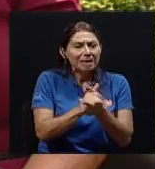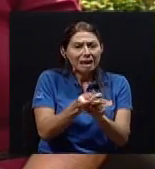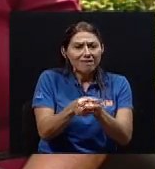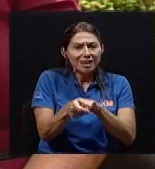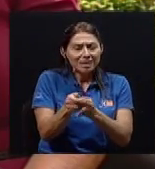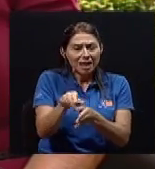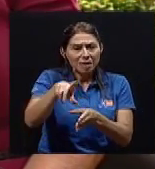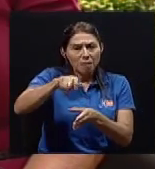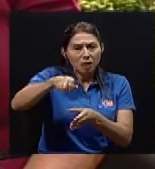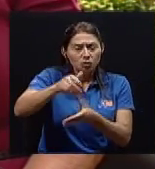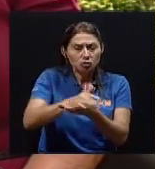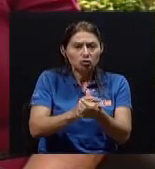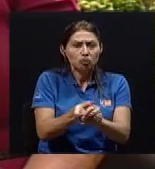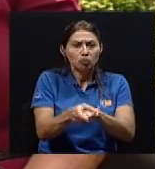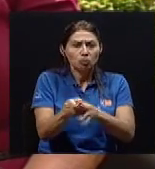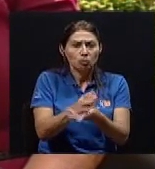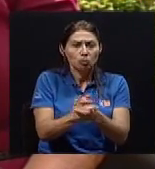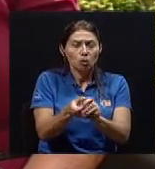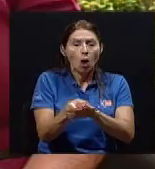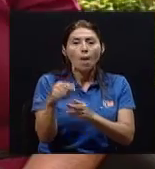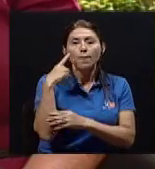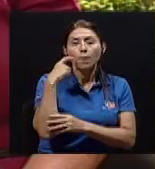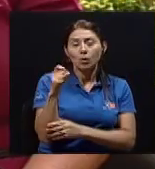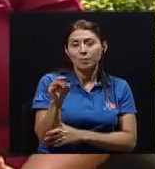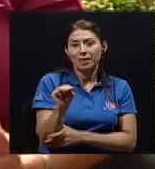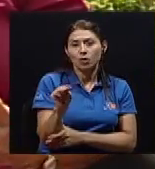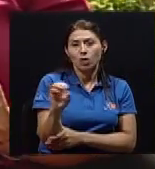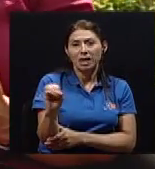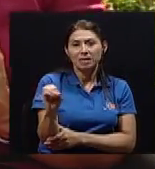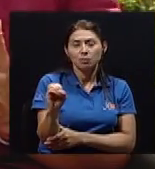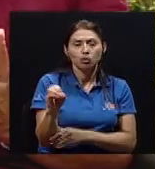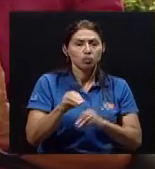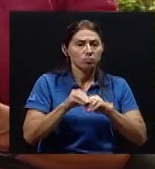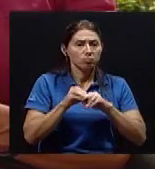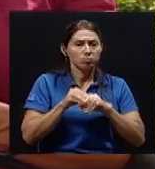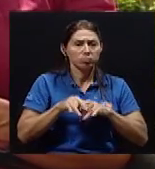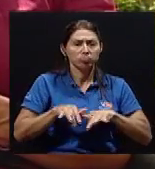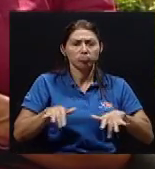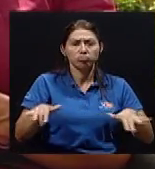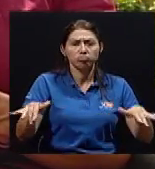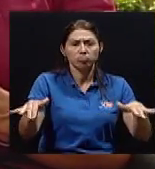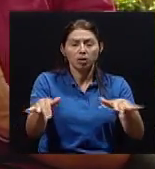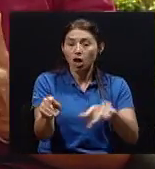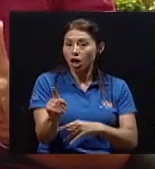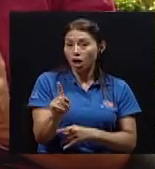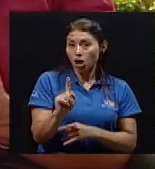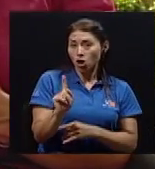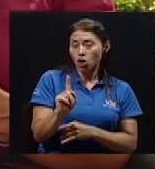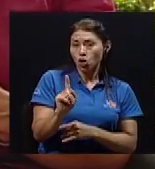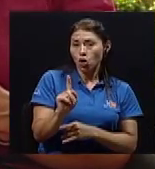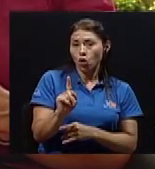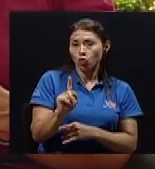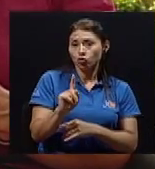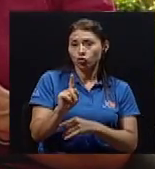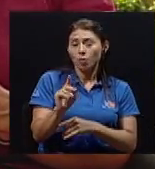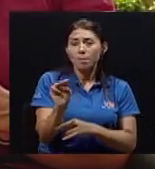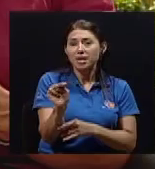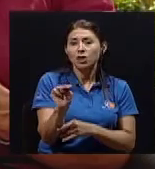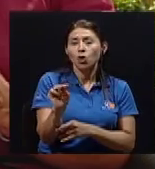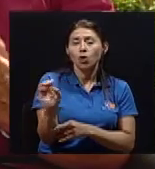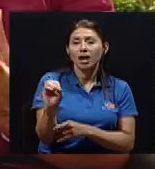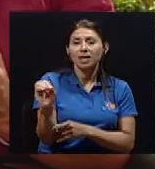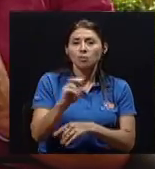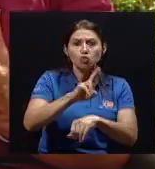hace un momento, los microorganismos van a estar en todo lado. Y no son problemas los microorganismos normales, los que